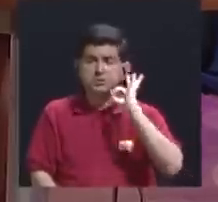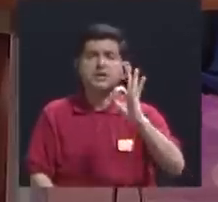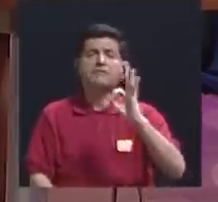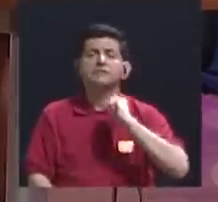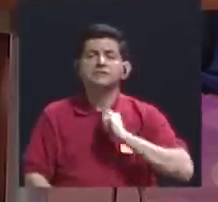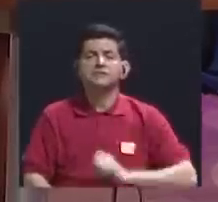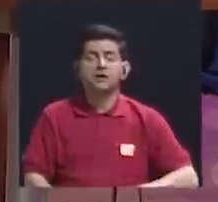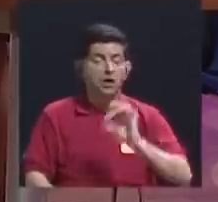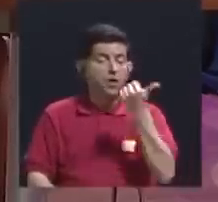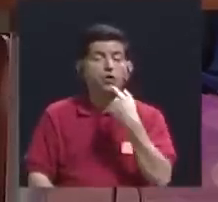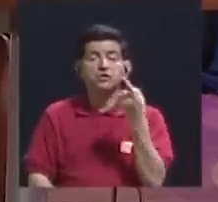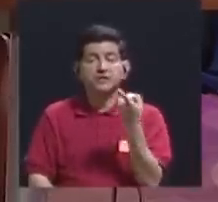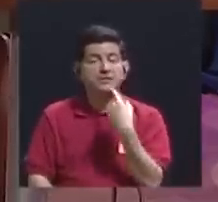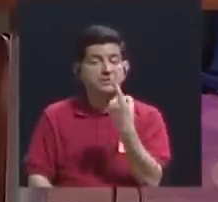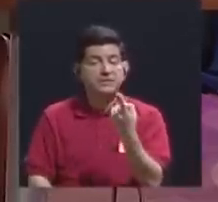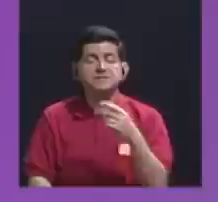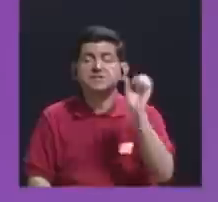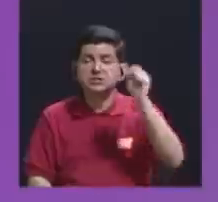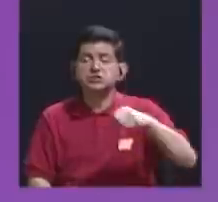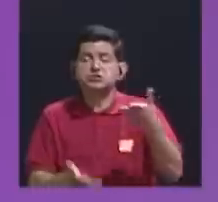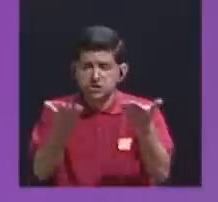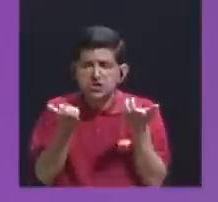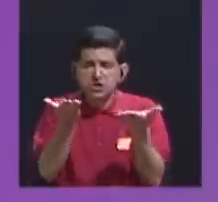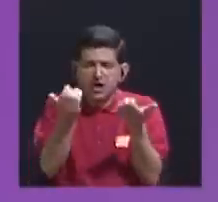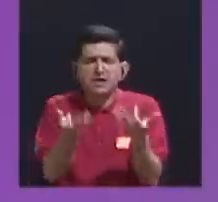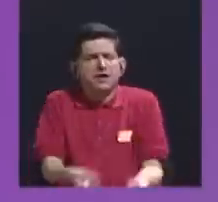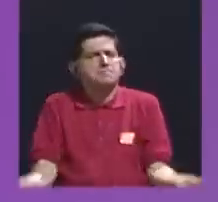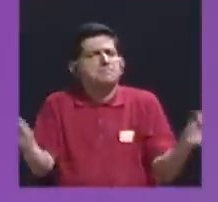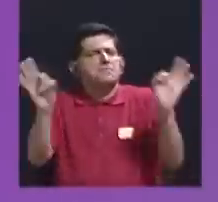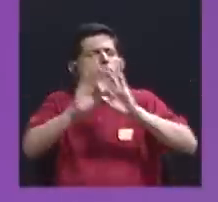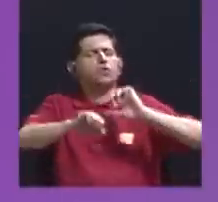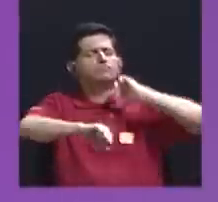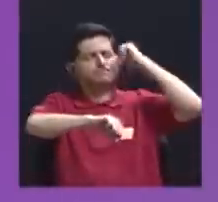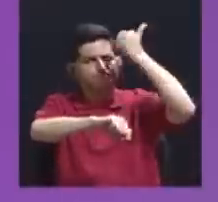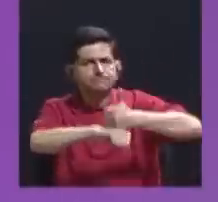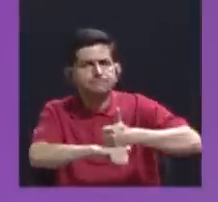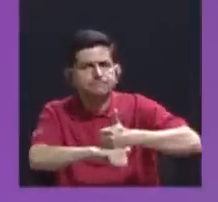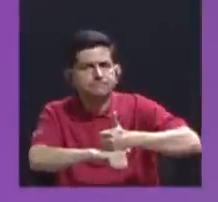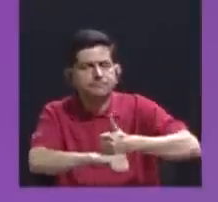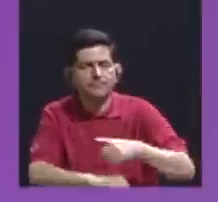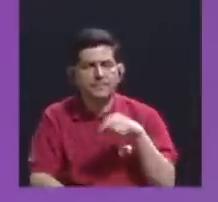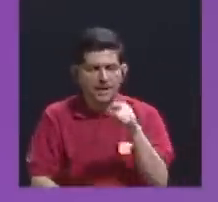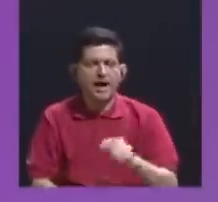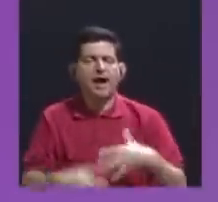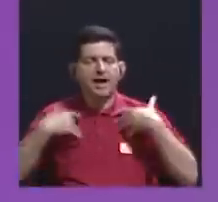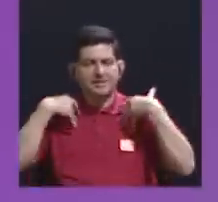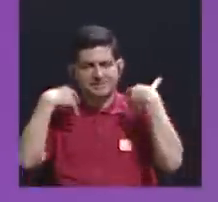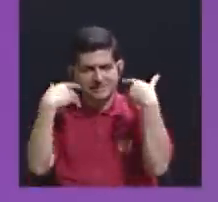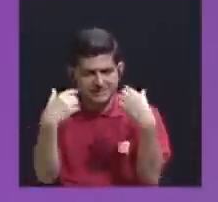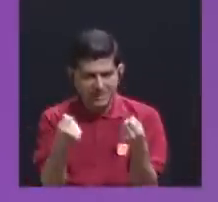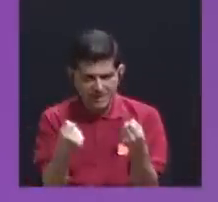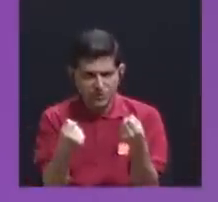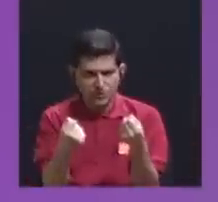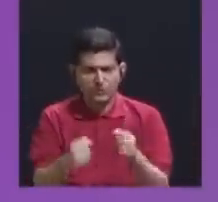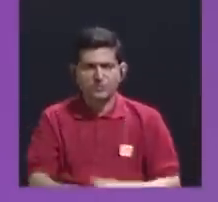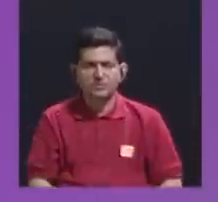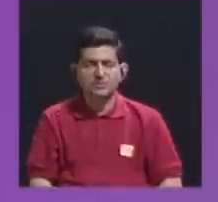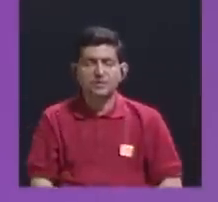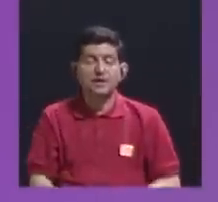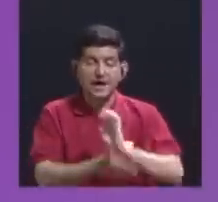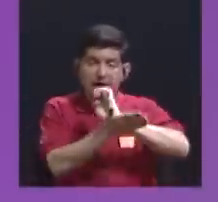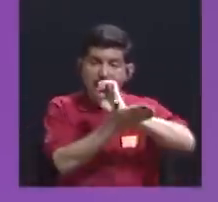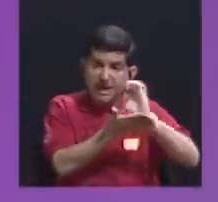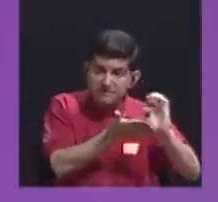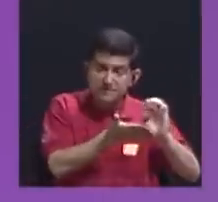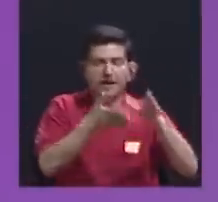y otras que si quieren entonces es muy importante que se defina este la salud la prevención